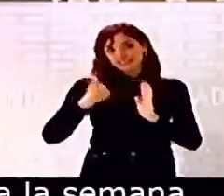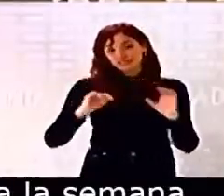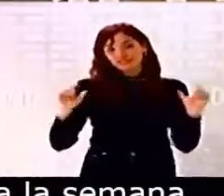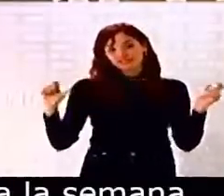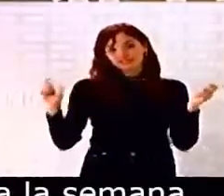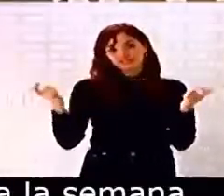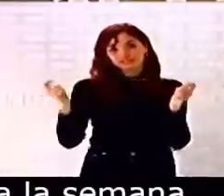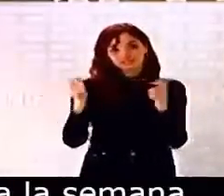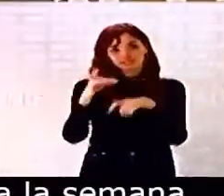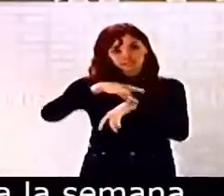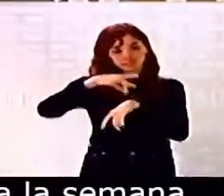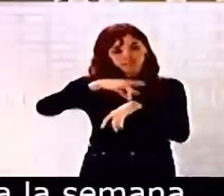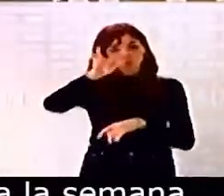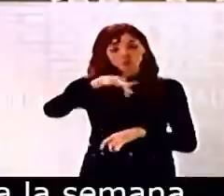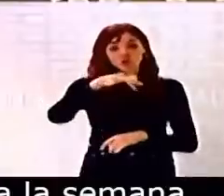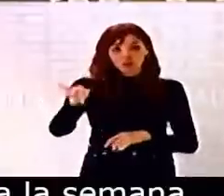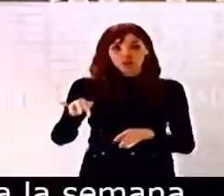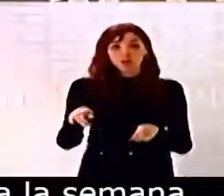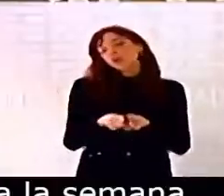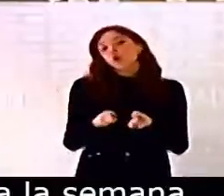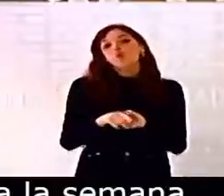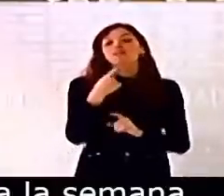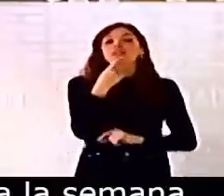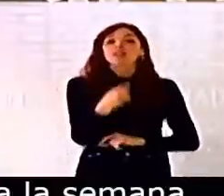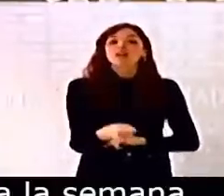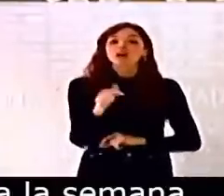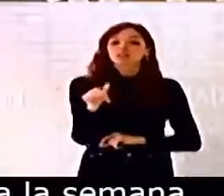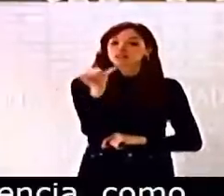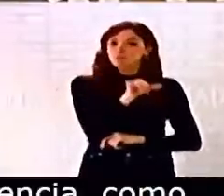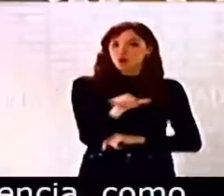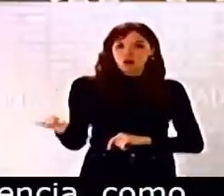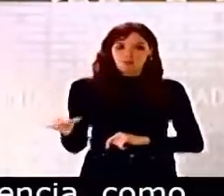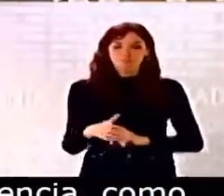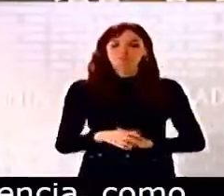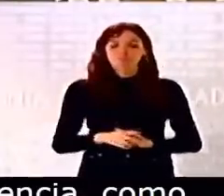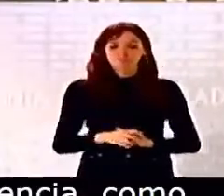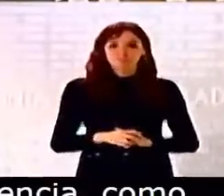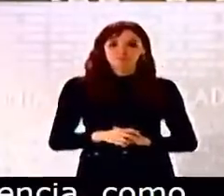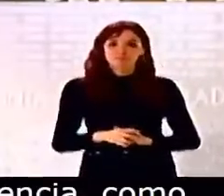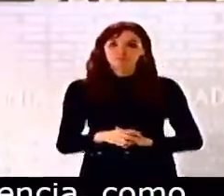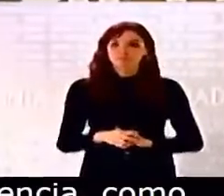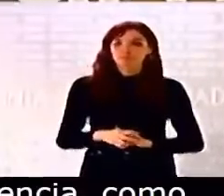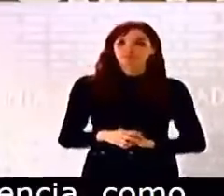de incidencia, como también les decía a lo largo de esta semana.